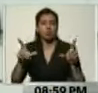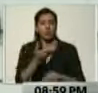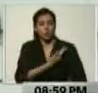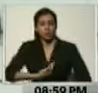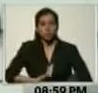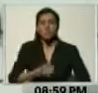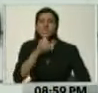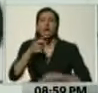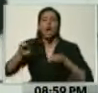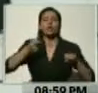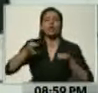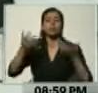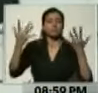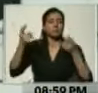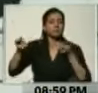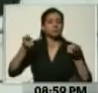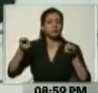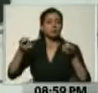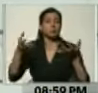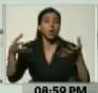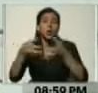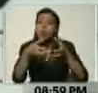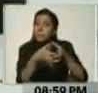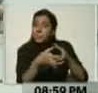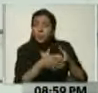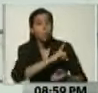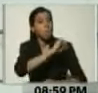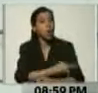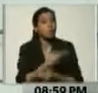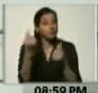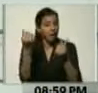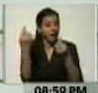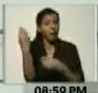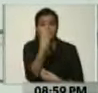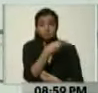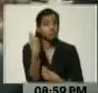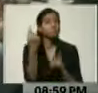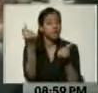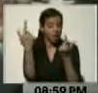monopolizados por sectores muy poderosos en lo económico,